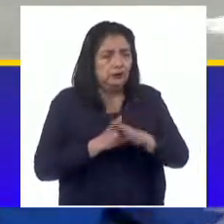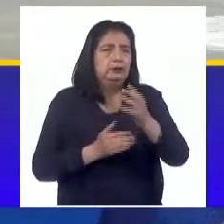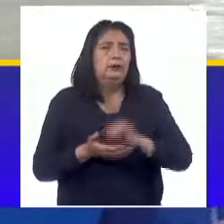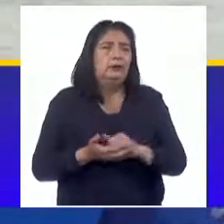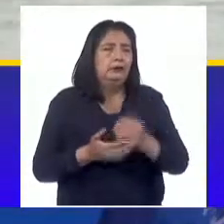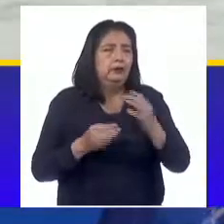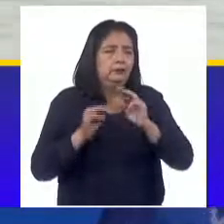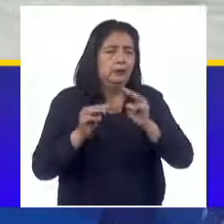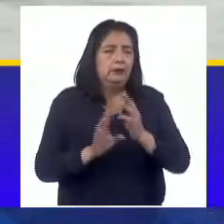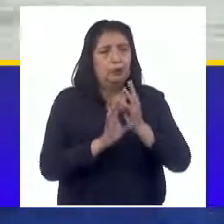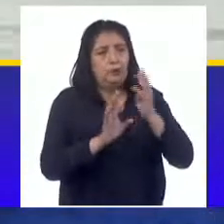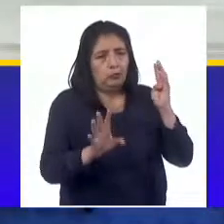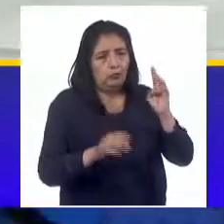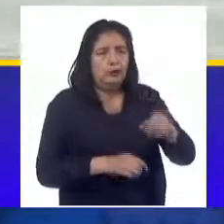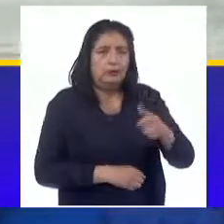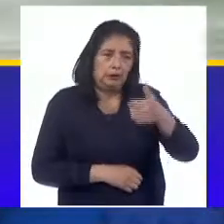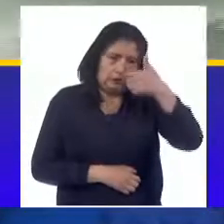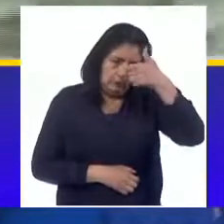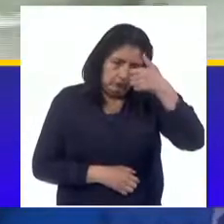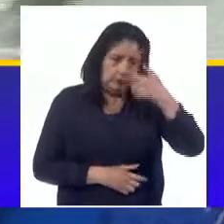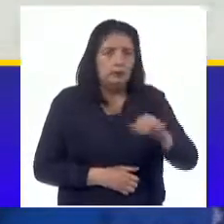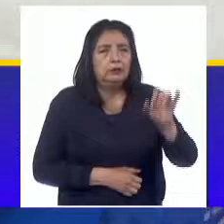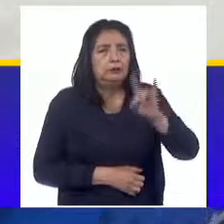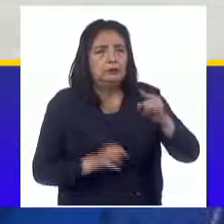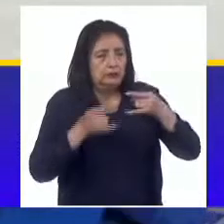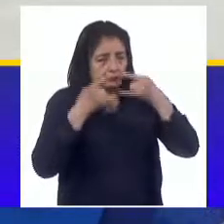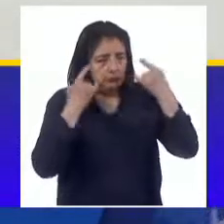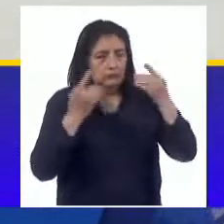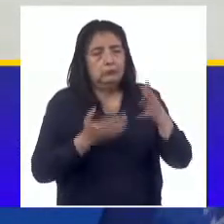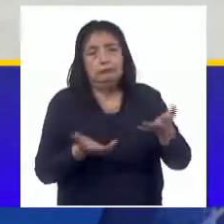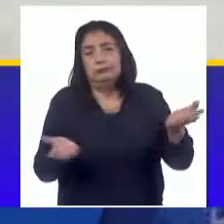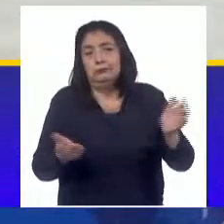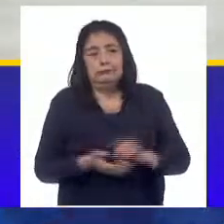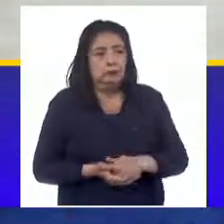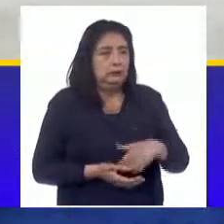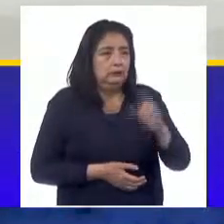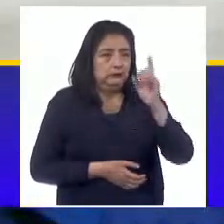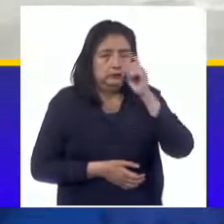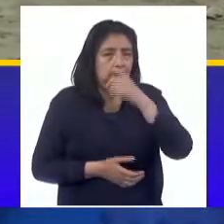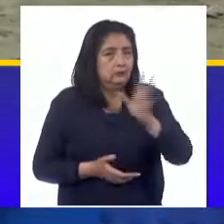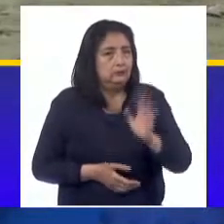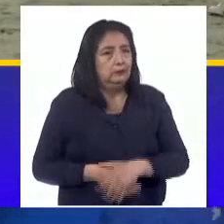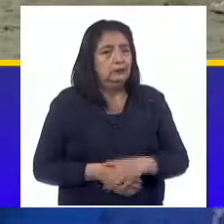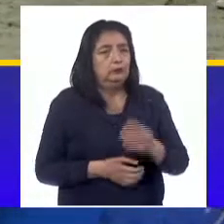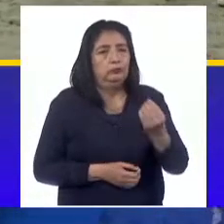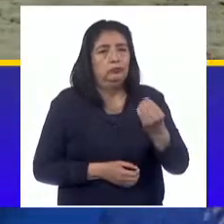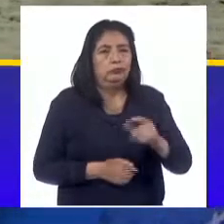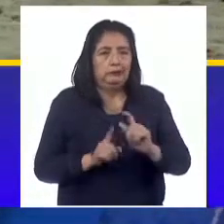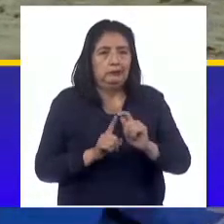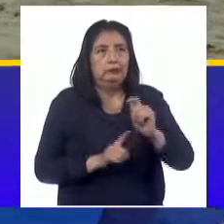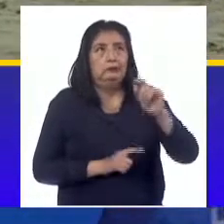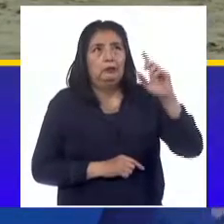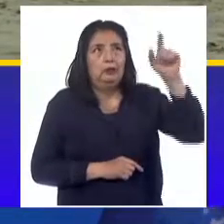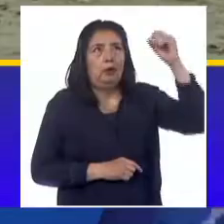colas, hay que tomar las temperaturas, hay que usar las mascarillas, y eso es bastante difícil y complicado con una temperatura